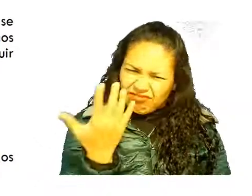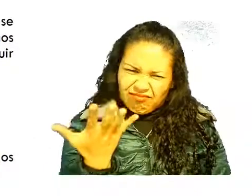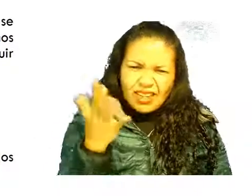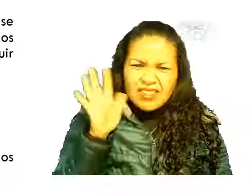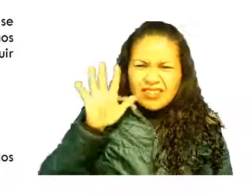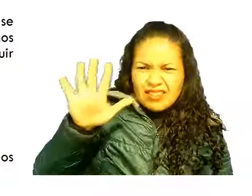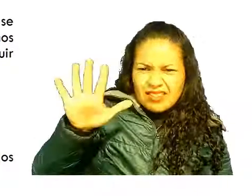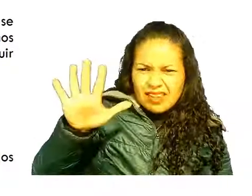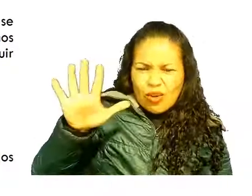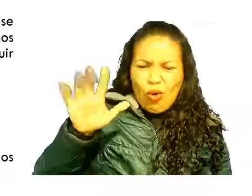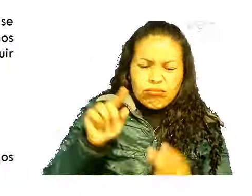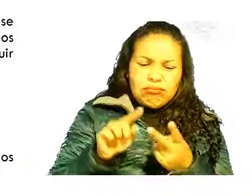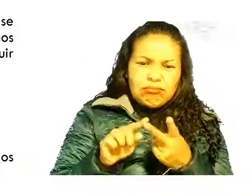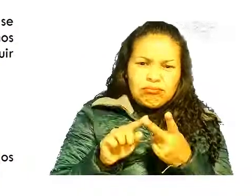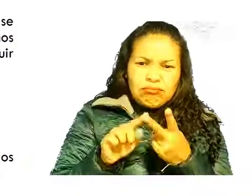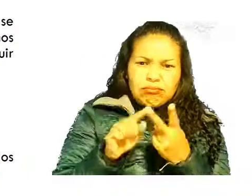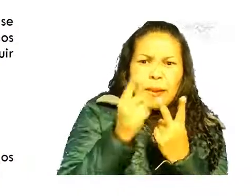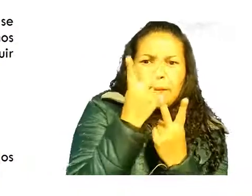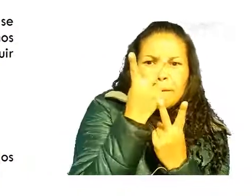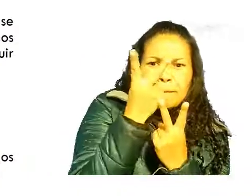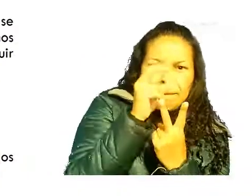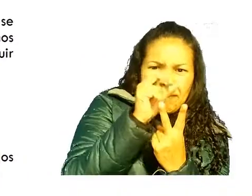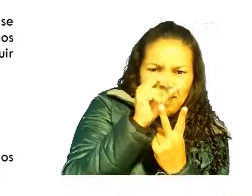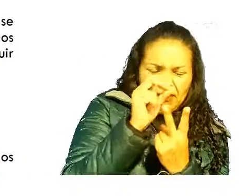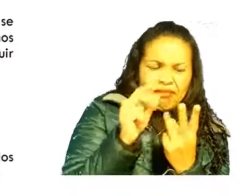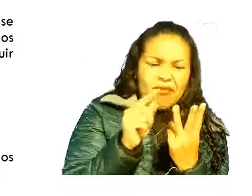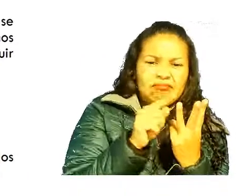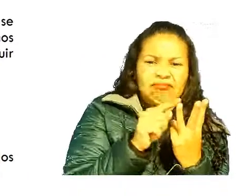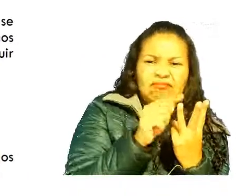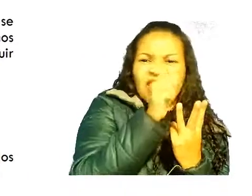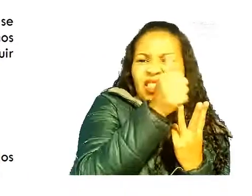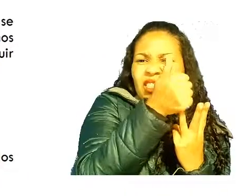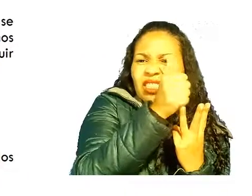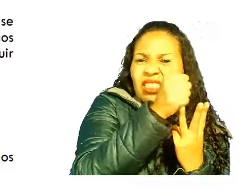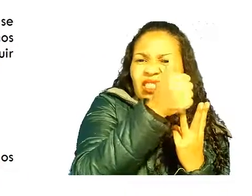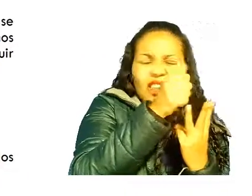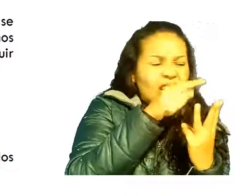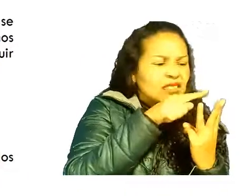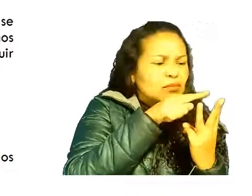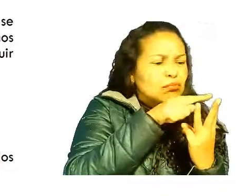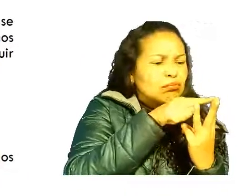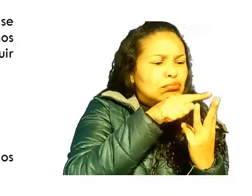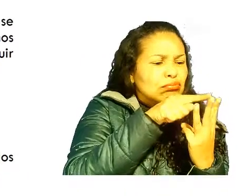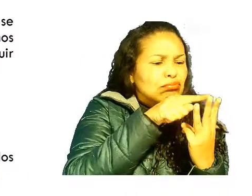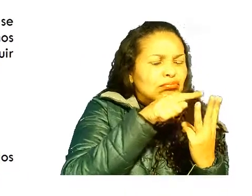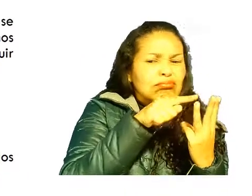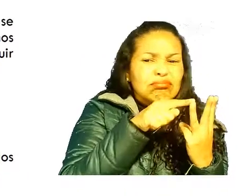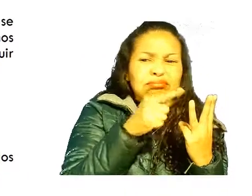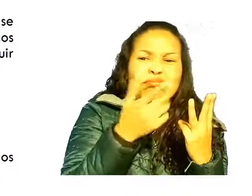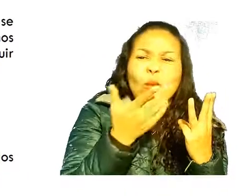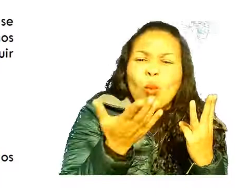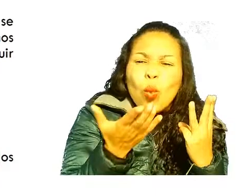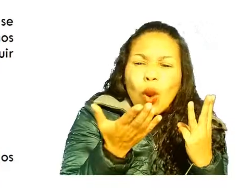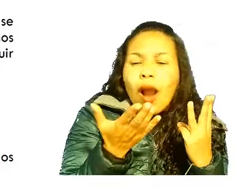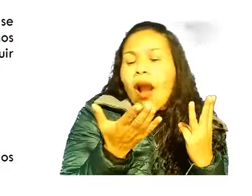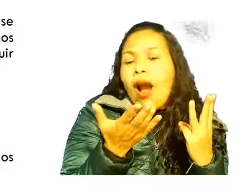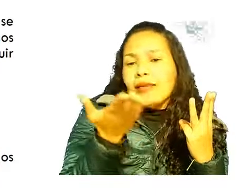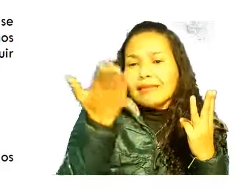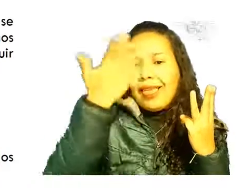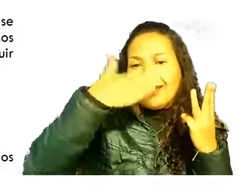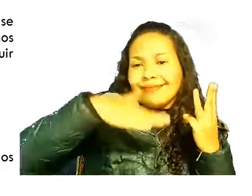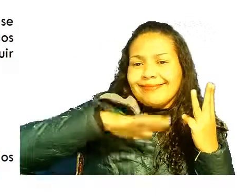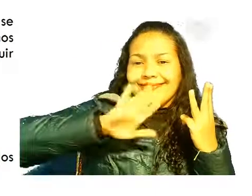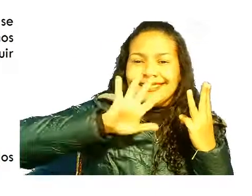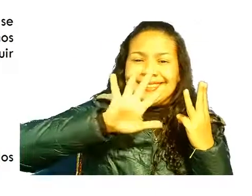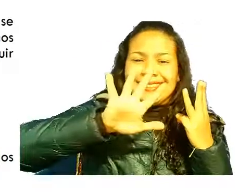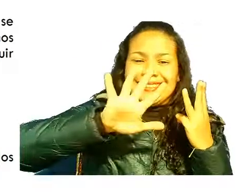Y debemos identificar qué tienen en común estos tres números. El 5, el 20 y el 10 tienen en común que son múltiplos de